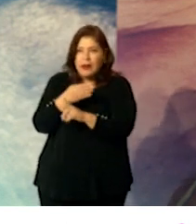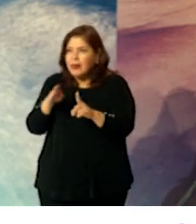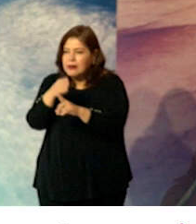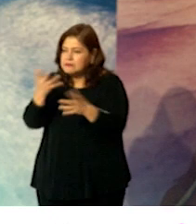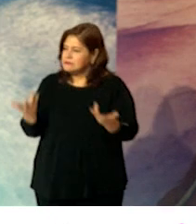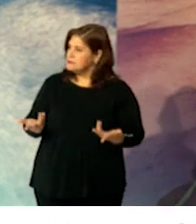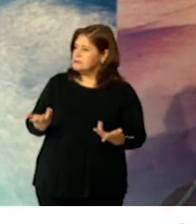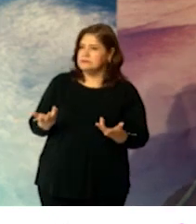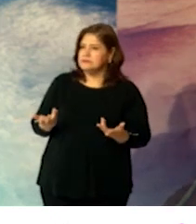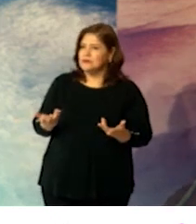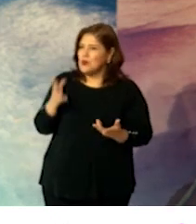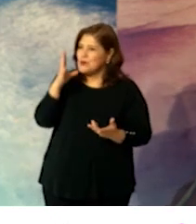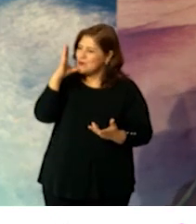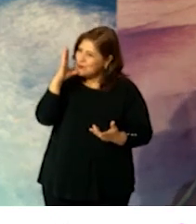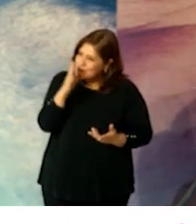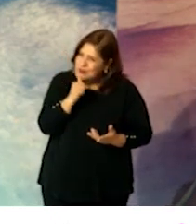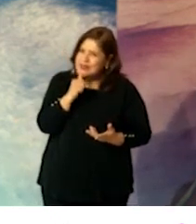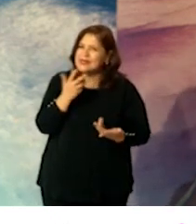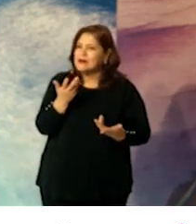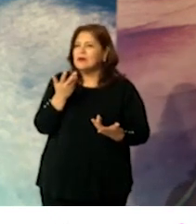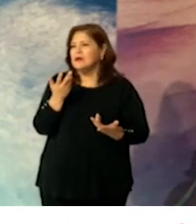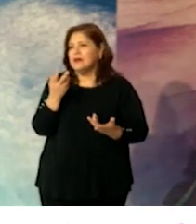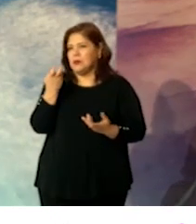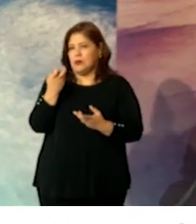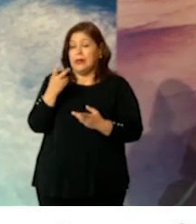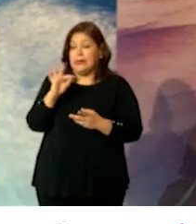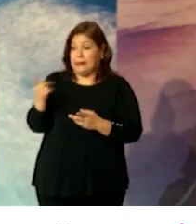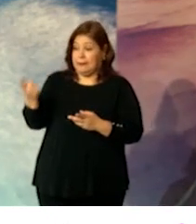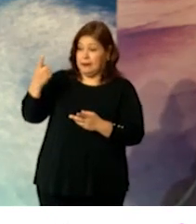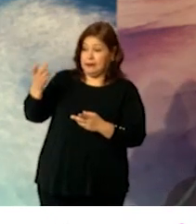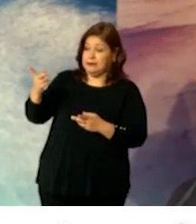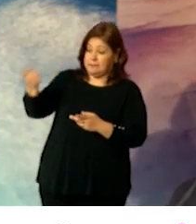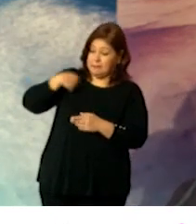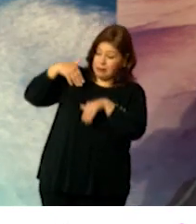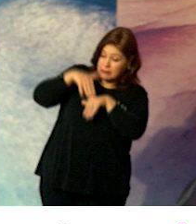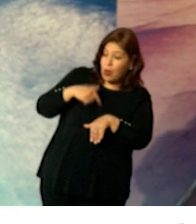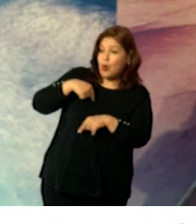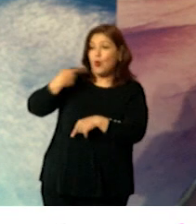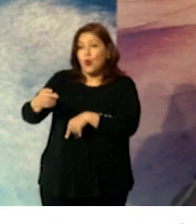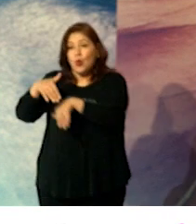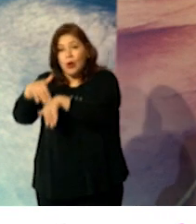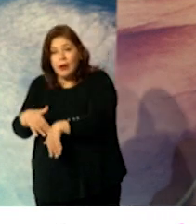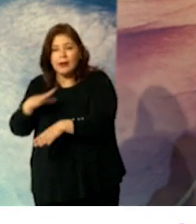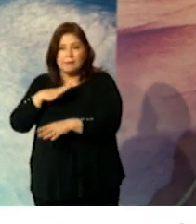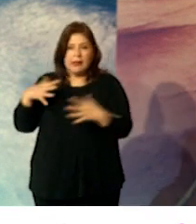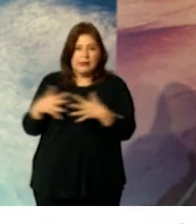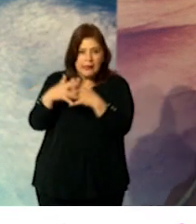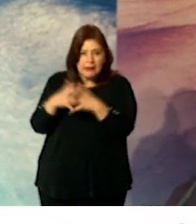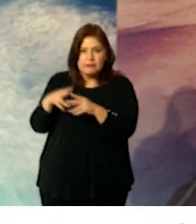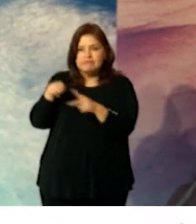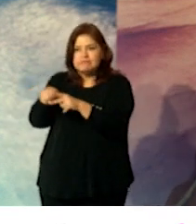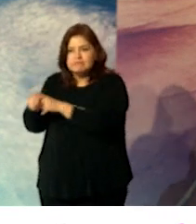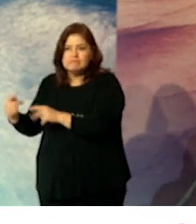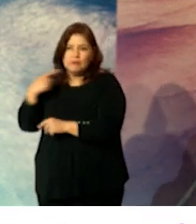cuántas. Entonces, ¿la podemos poner al servicio o está al servicio de las guerras? Hoy las guerras son de drones y se mata de lejos y todo